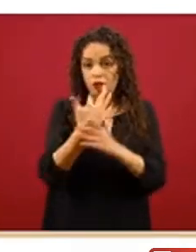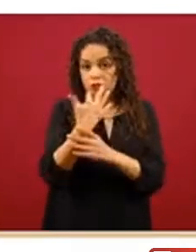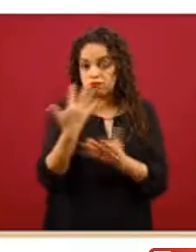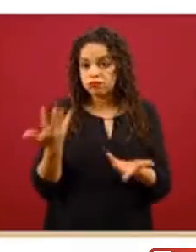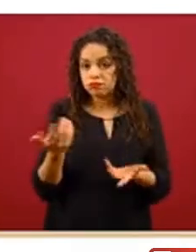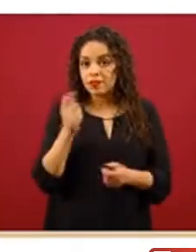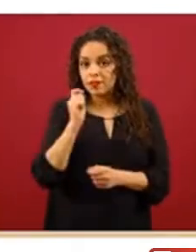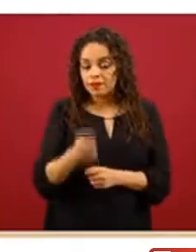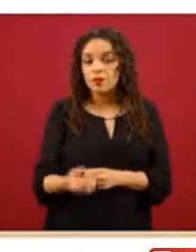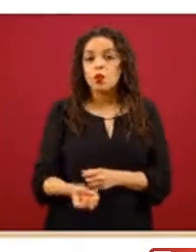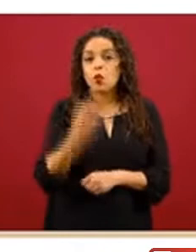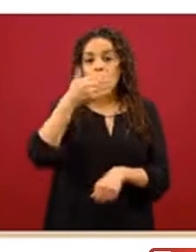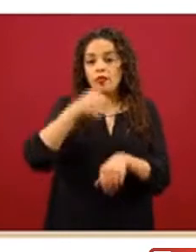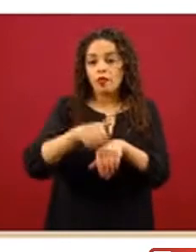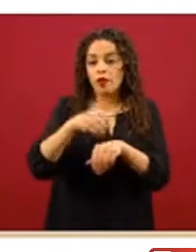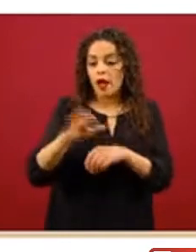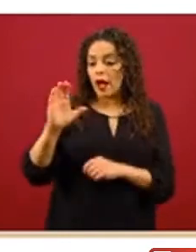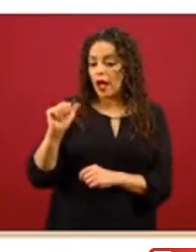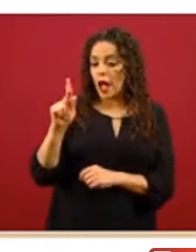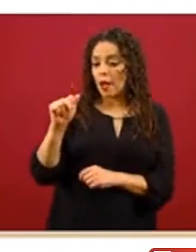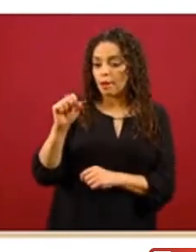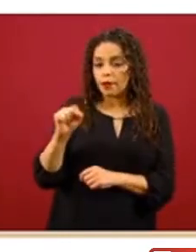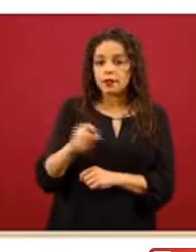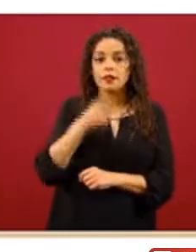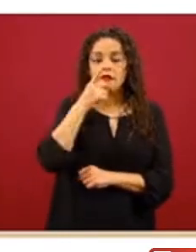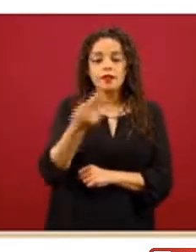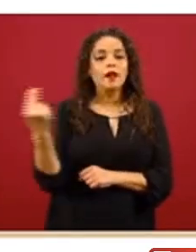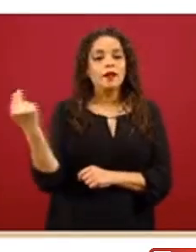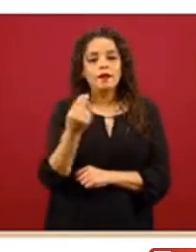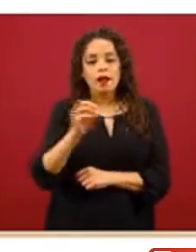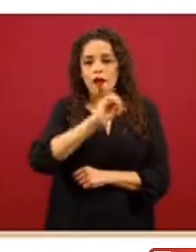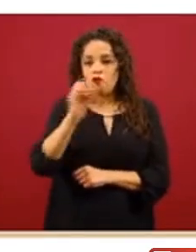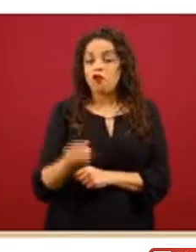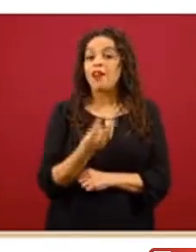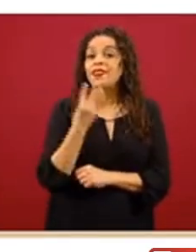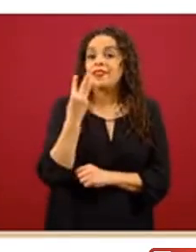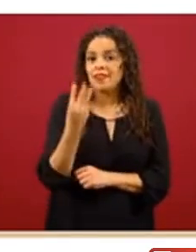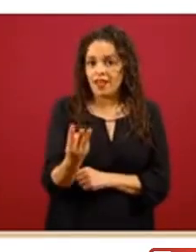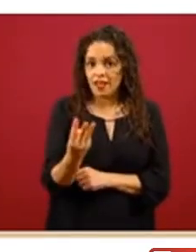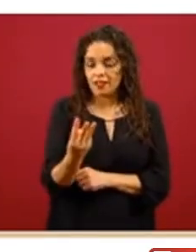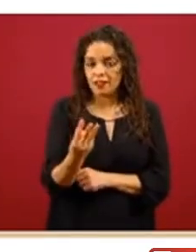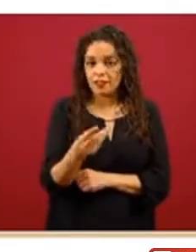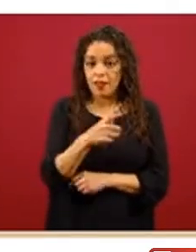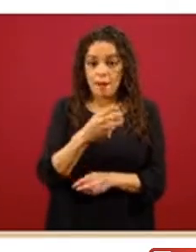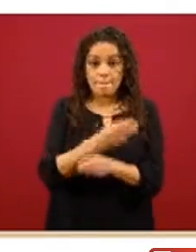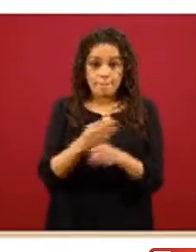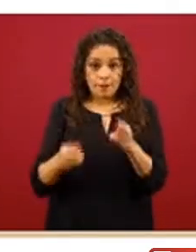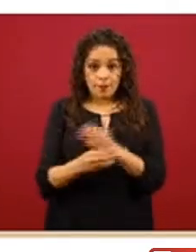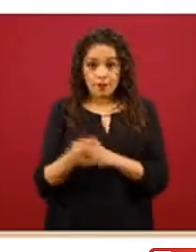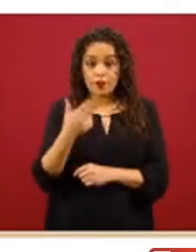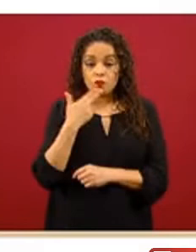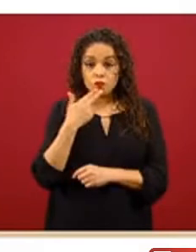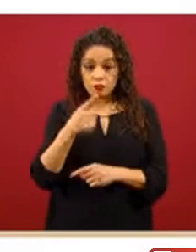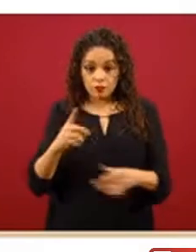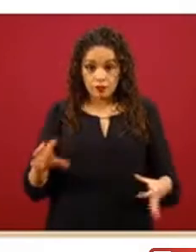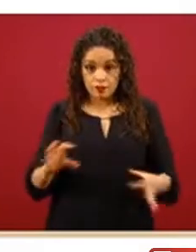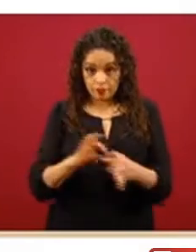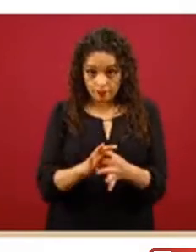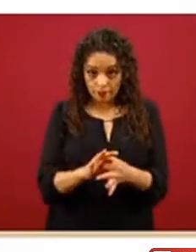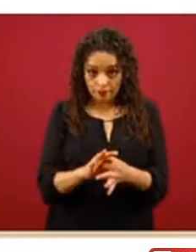de capas se considera que deben de tener 3 capas. La combinación de estos materiales utilizados, sobre todo